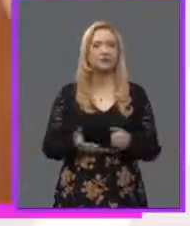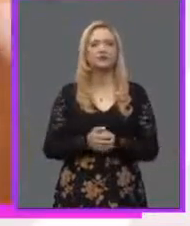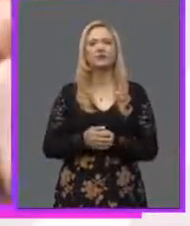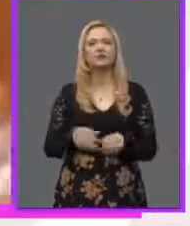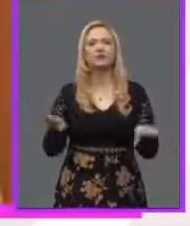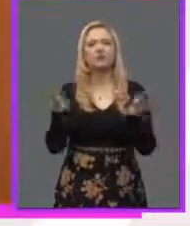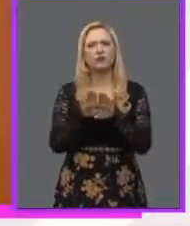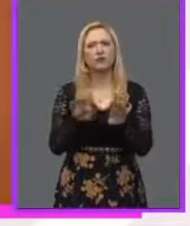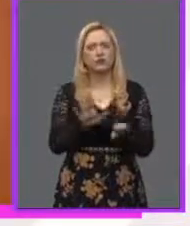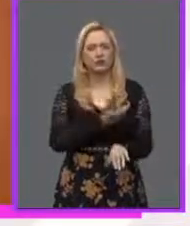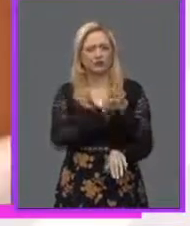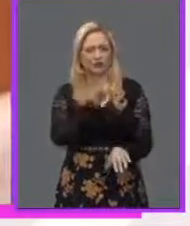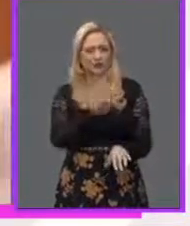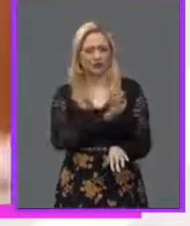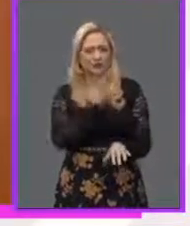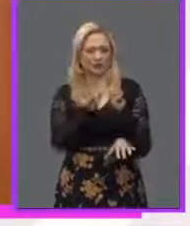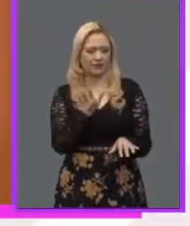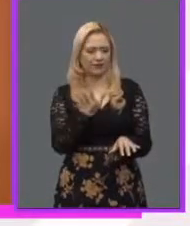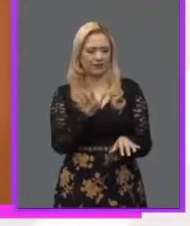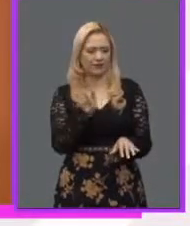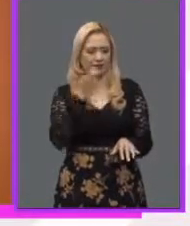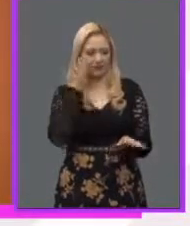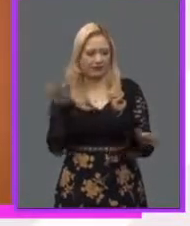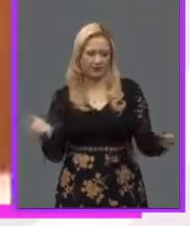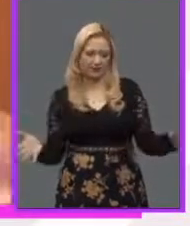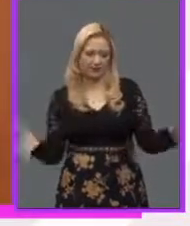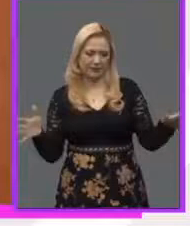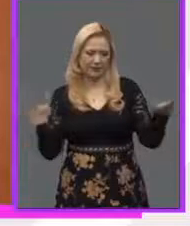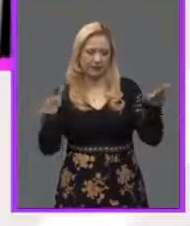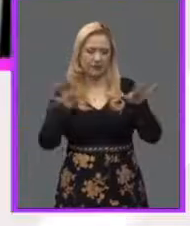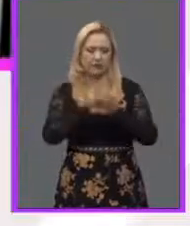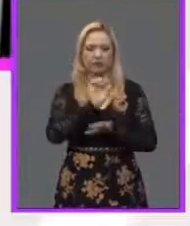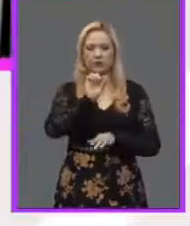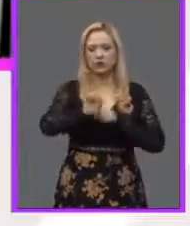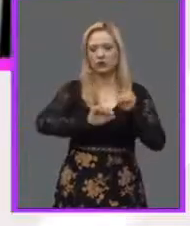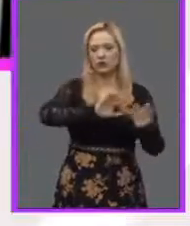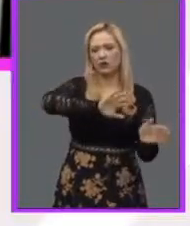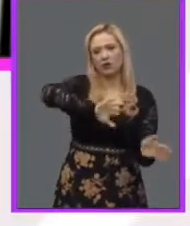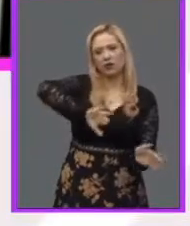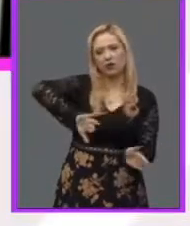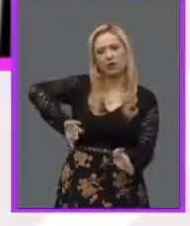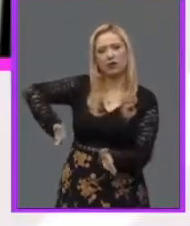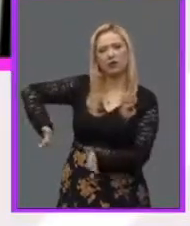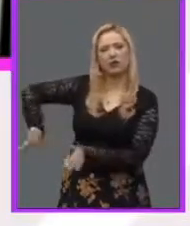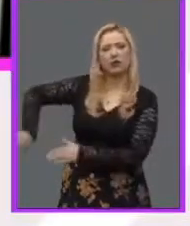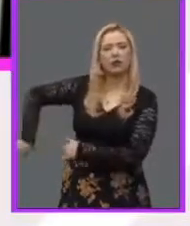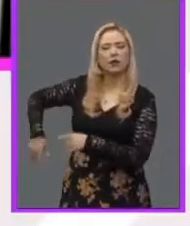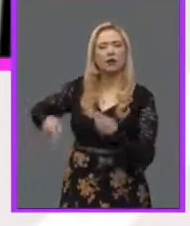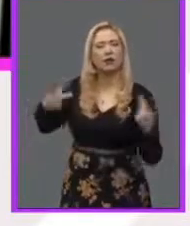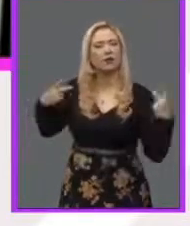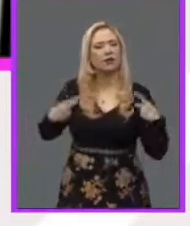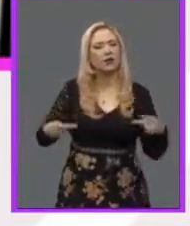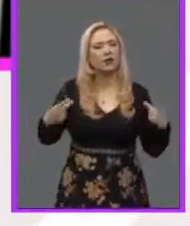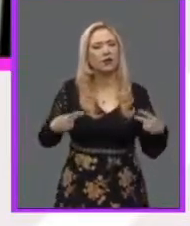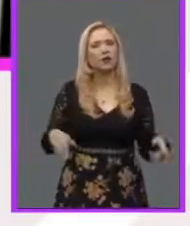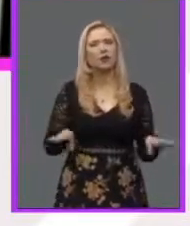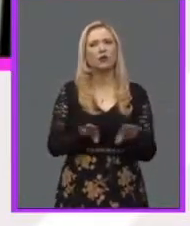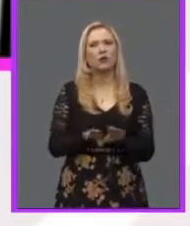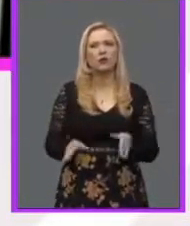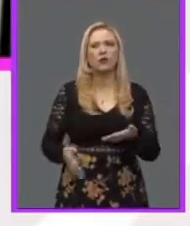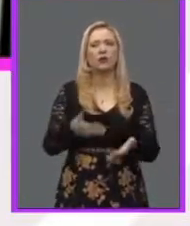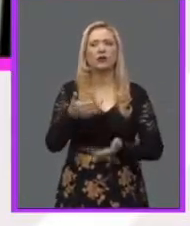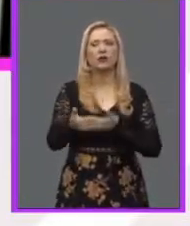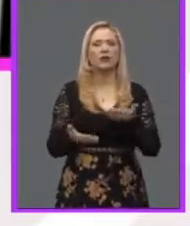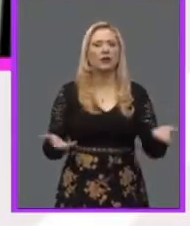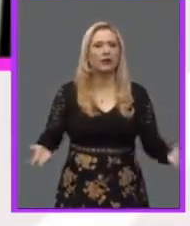Y decíamos cómo este blanqueamiento acaba desplazando a las personas y cómo afecta esto